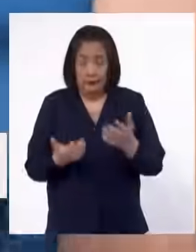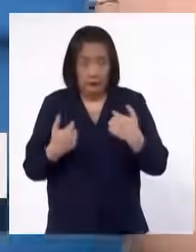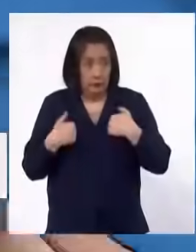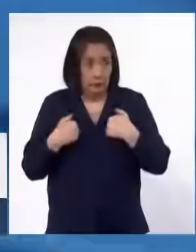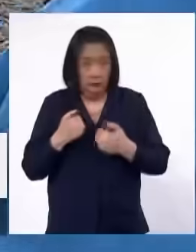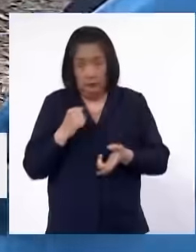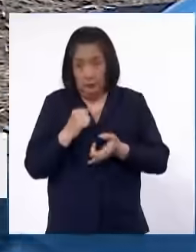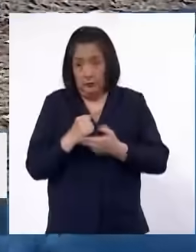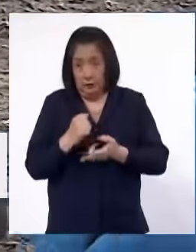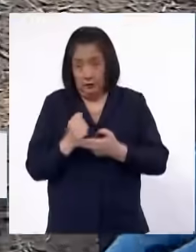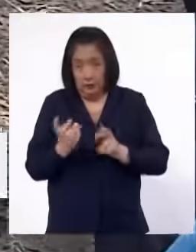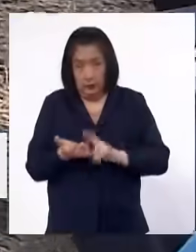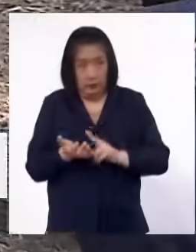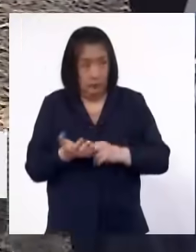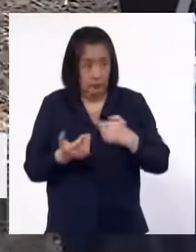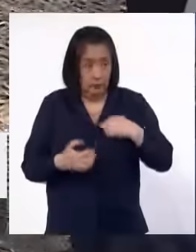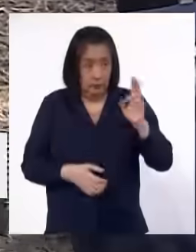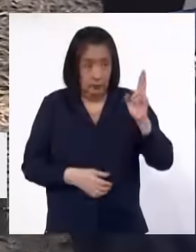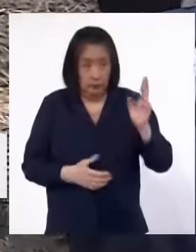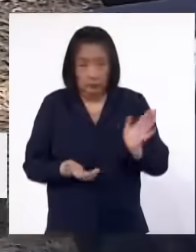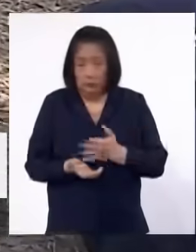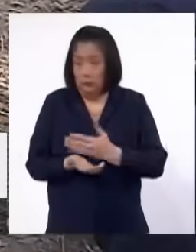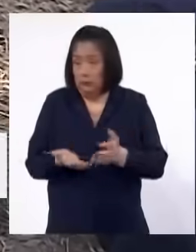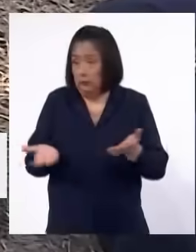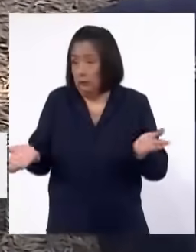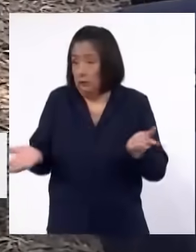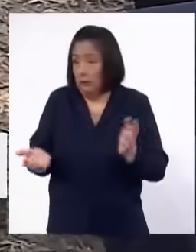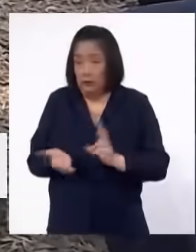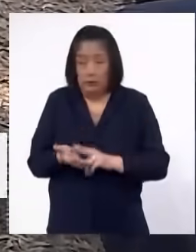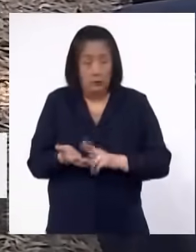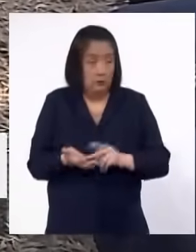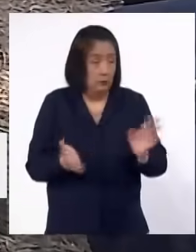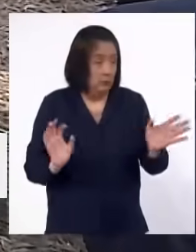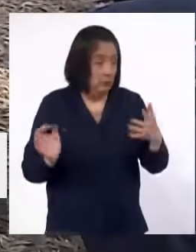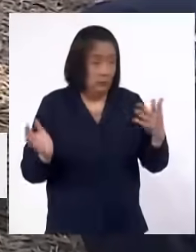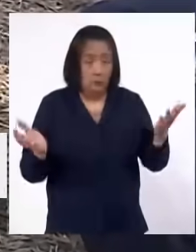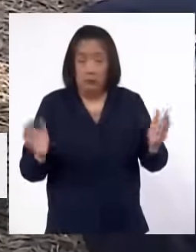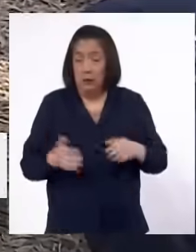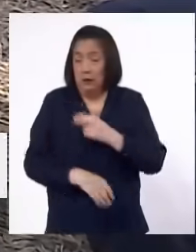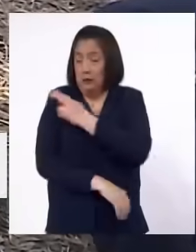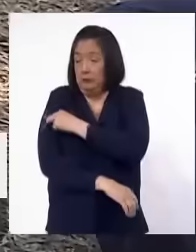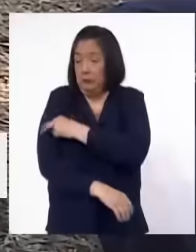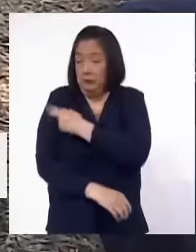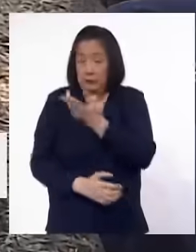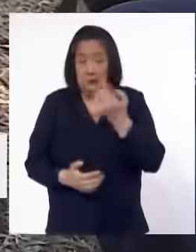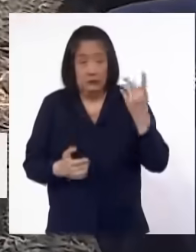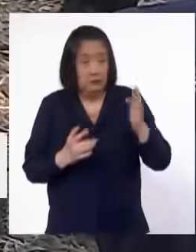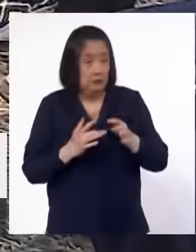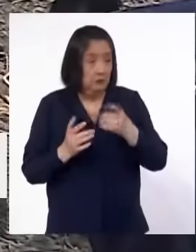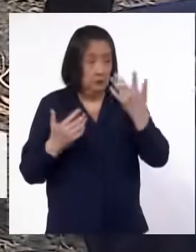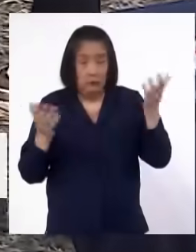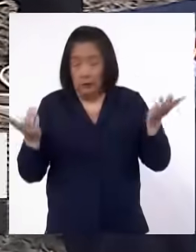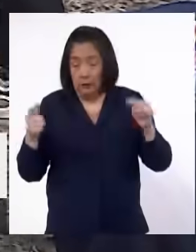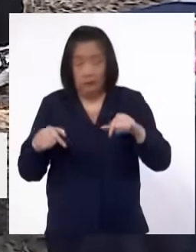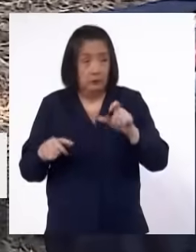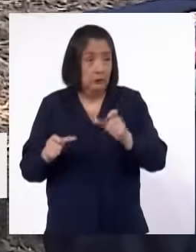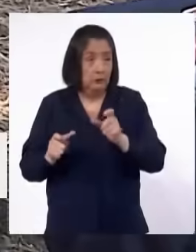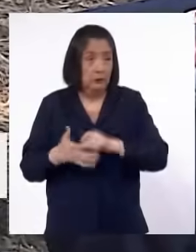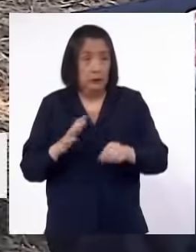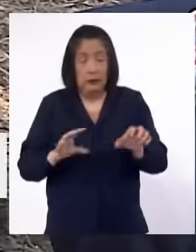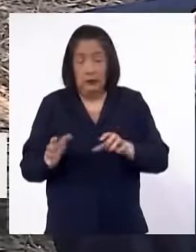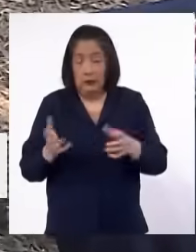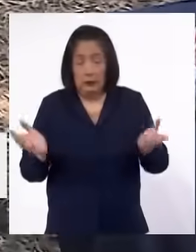soy asegurada, ajá, soy docente, pero ajá, no hay en el seguro, ni en el Revaliate, ni acá en Chincha, no hay personal que